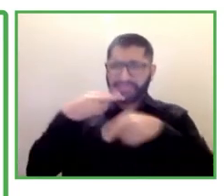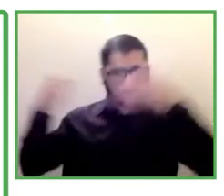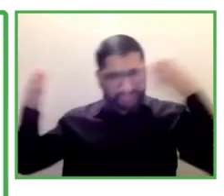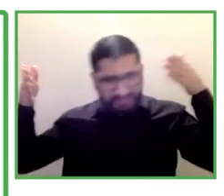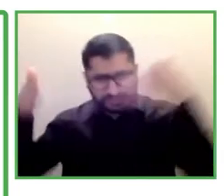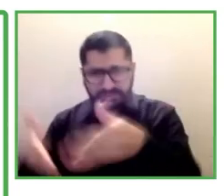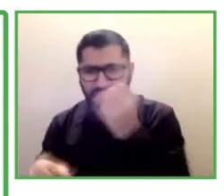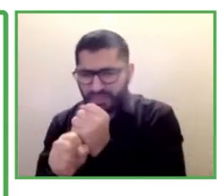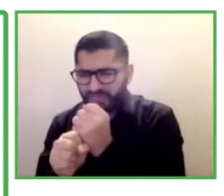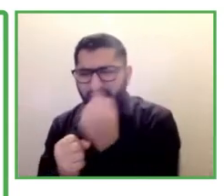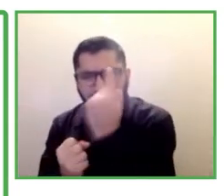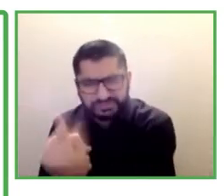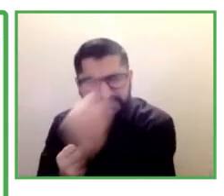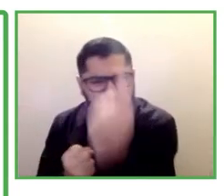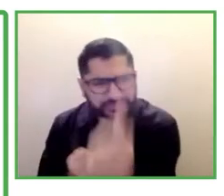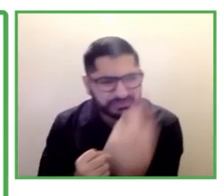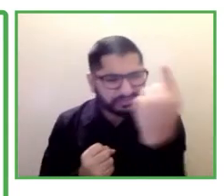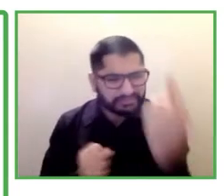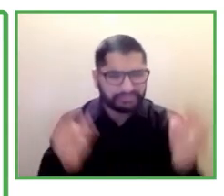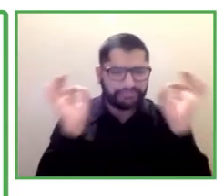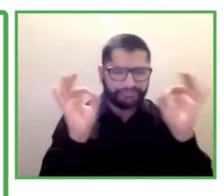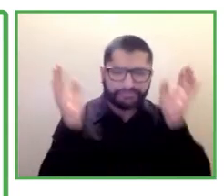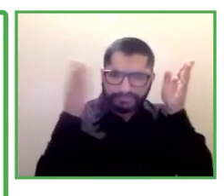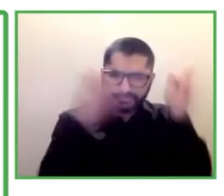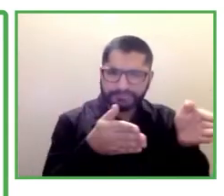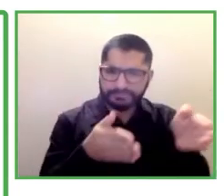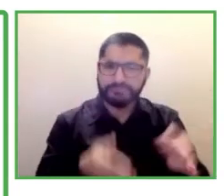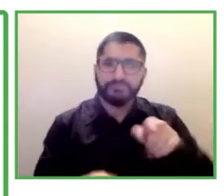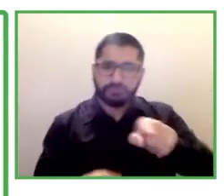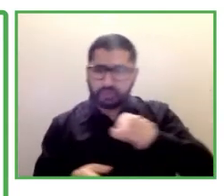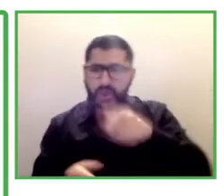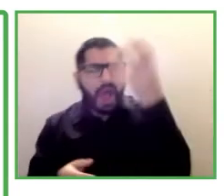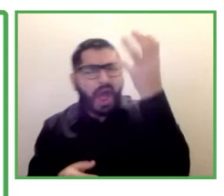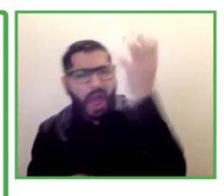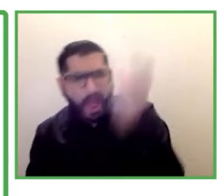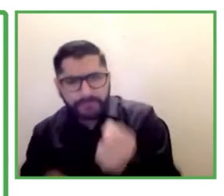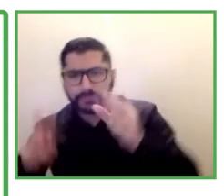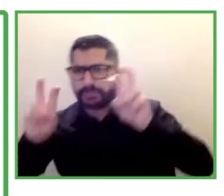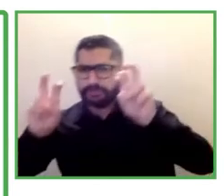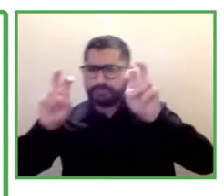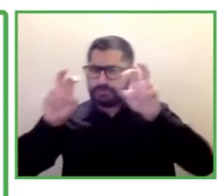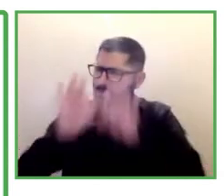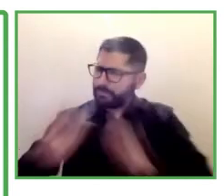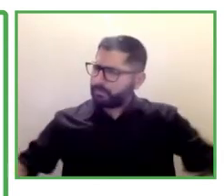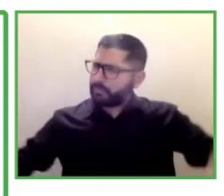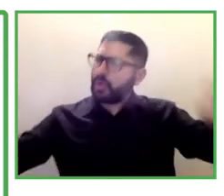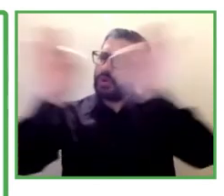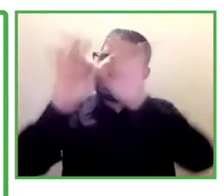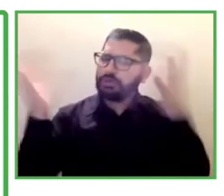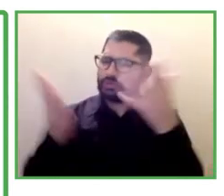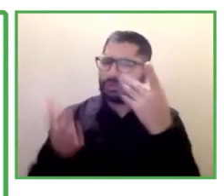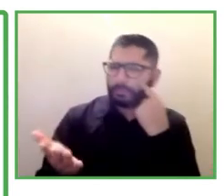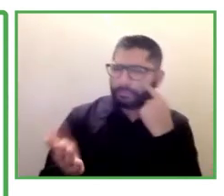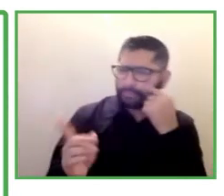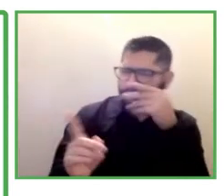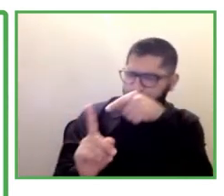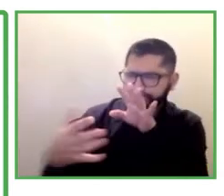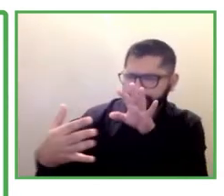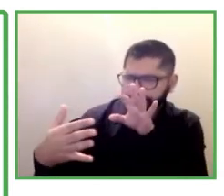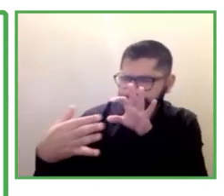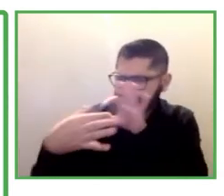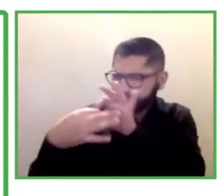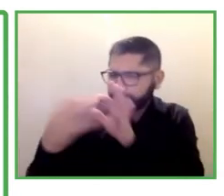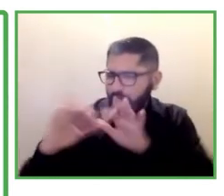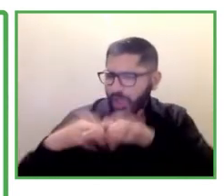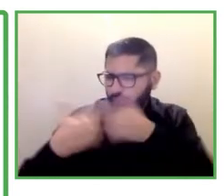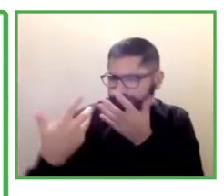una parte importante que se va a encajar muy bien si es que nosotros tenemos las habilidades de vida correctas para poder tener